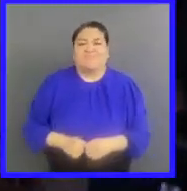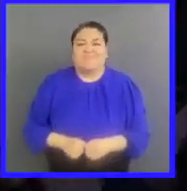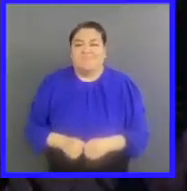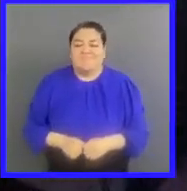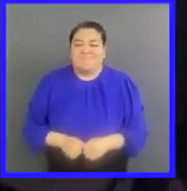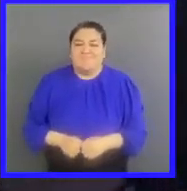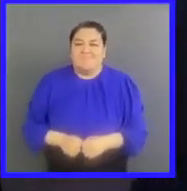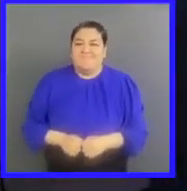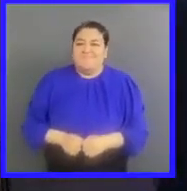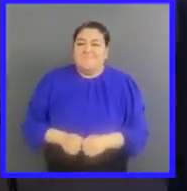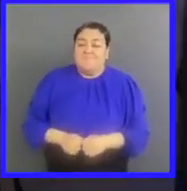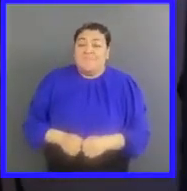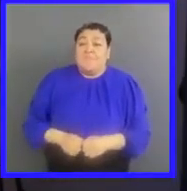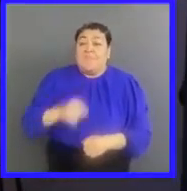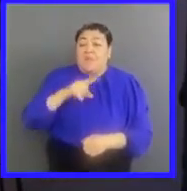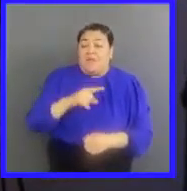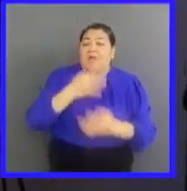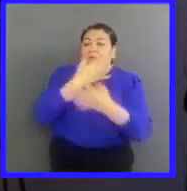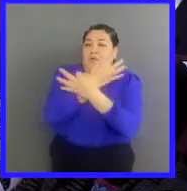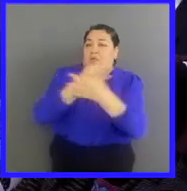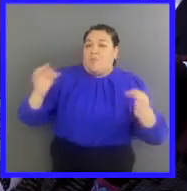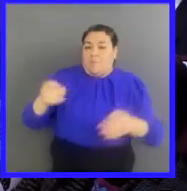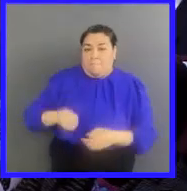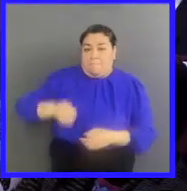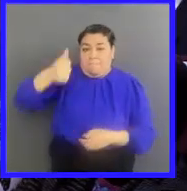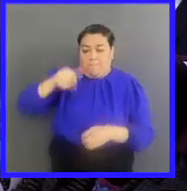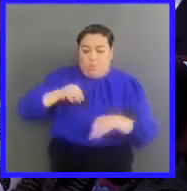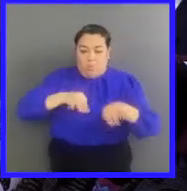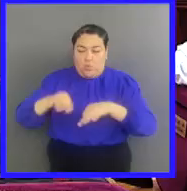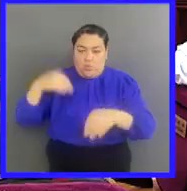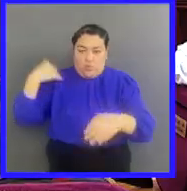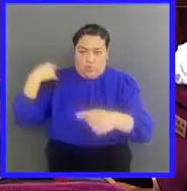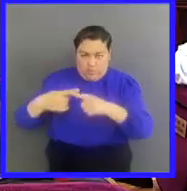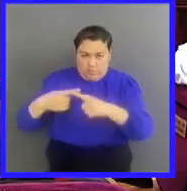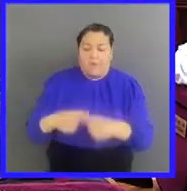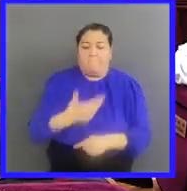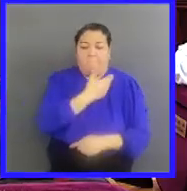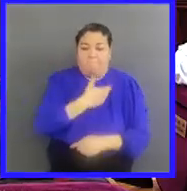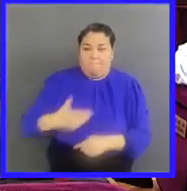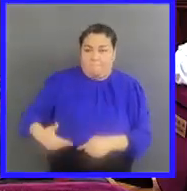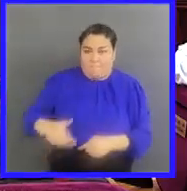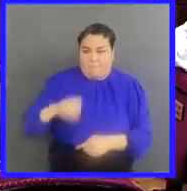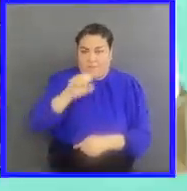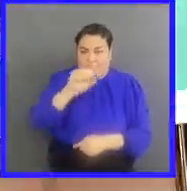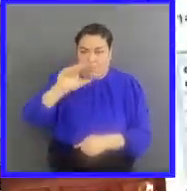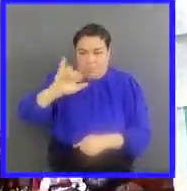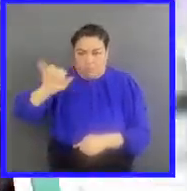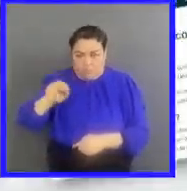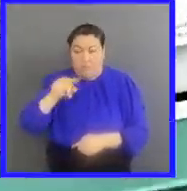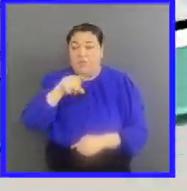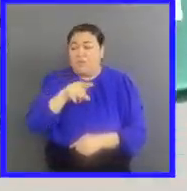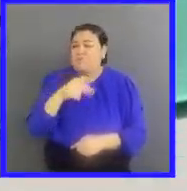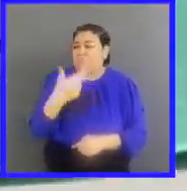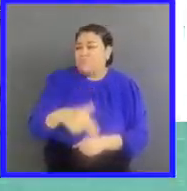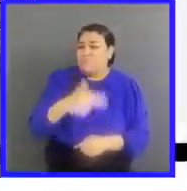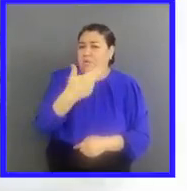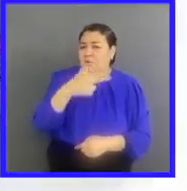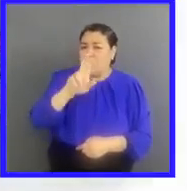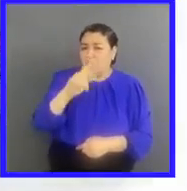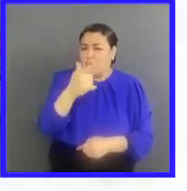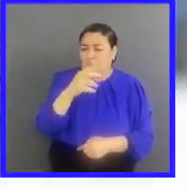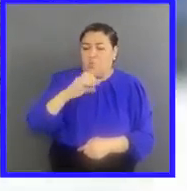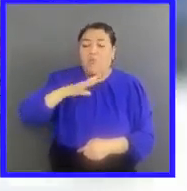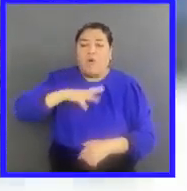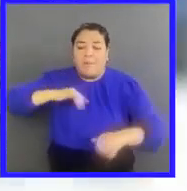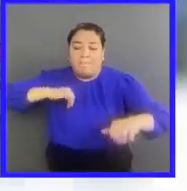Durante su primer informe de labores, el ministro presidente de la nueva Suprema Corte, Hugo Aguilar Ortiz, anunció el mapa jurídico del